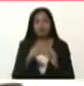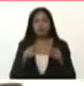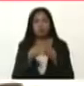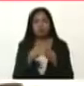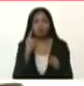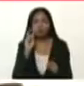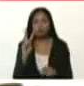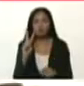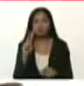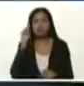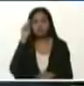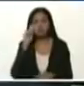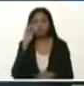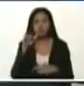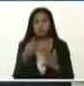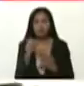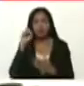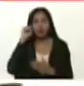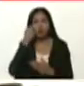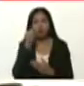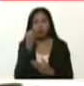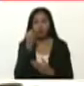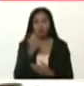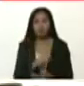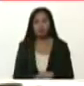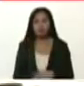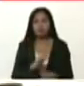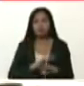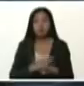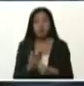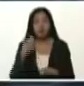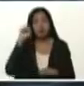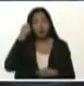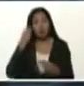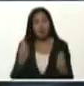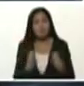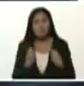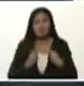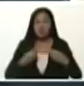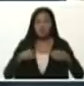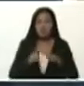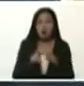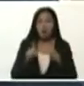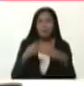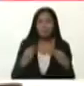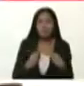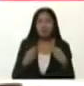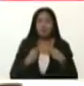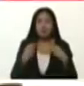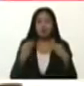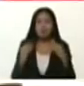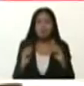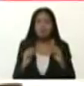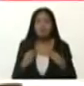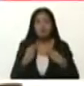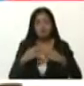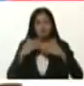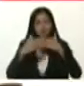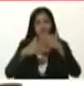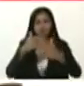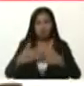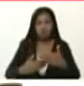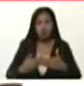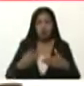a ver un video para recordar, porque recordar es vivir, y vivir viviendo, vamos